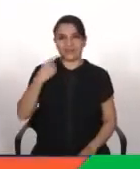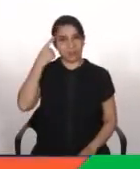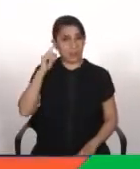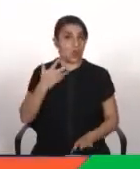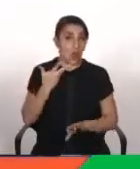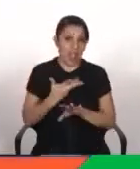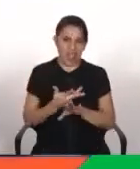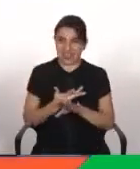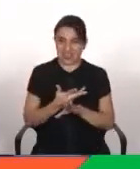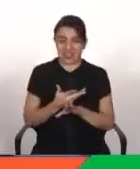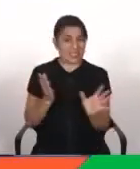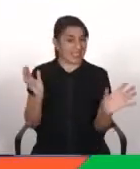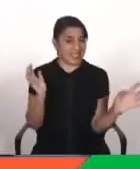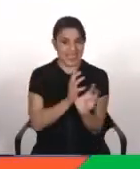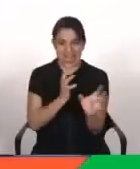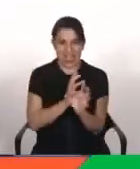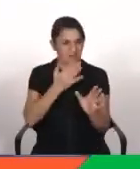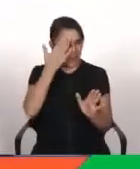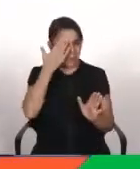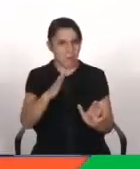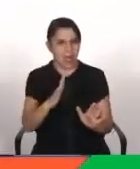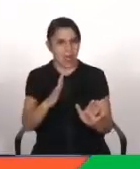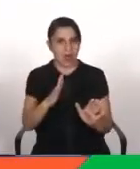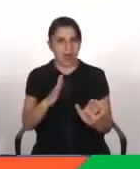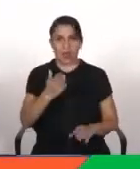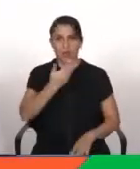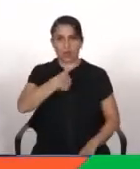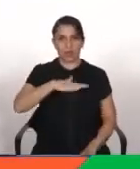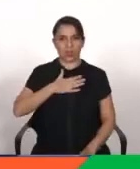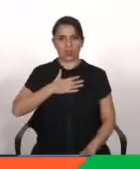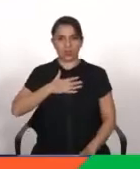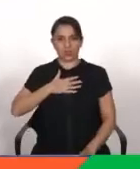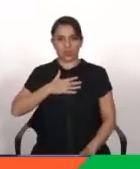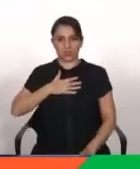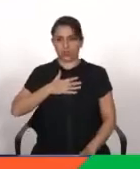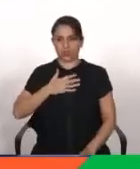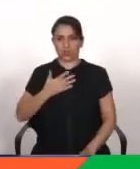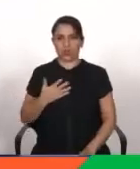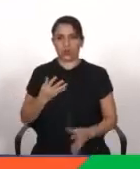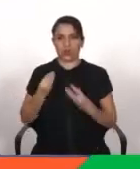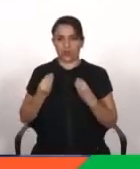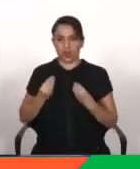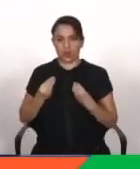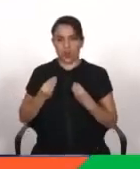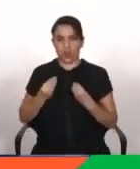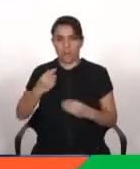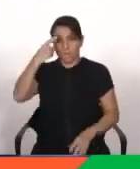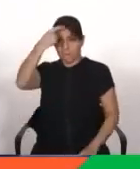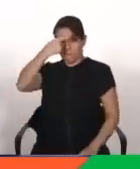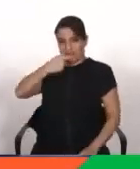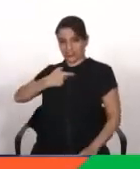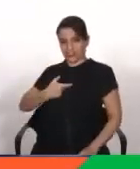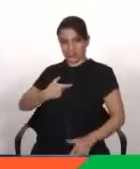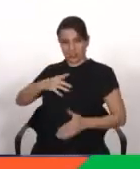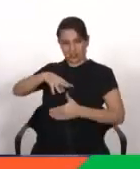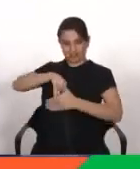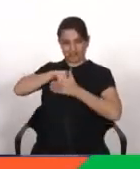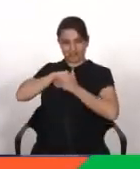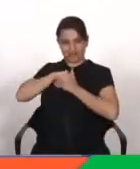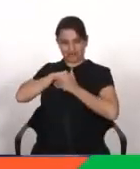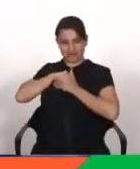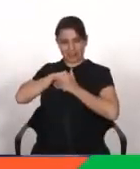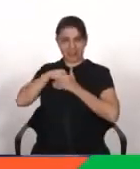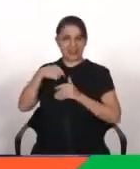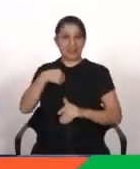mal que nos pasa porque no estamos totalmente deconstruidos o no nos enteramos mucho del tema,